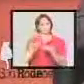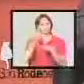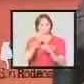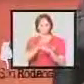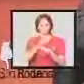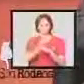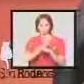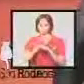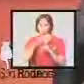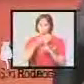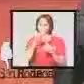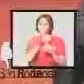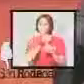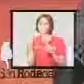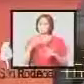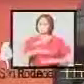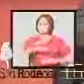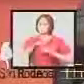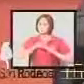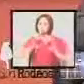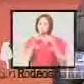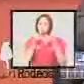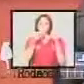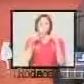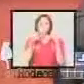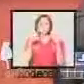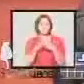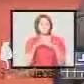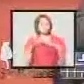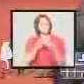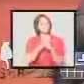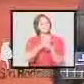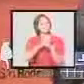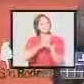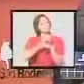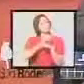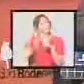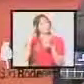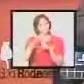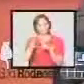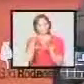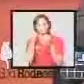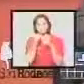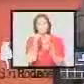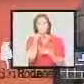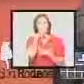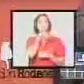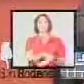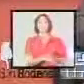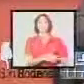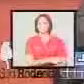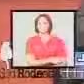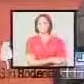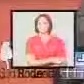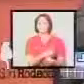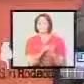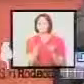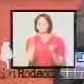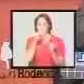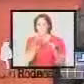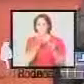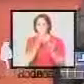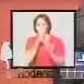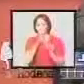acá y poder contarle a los costarricenses lo que hace el Banco Popular, porque realmente trabajamos para la sociedad